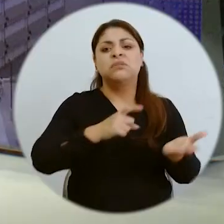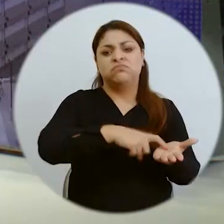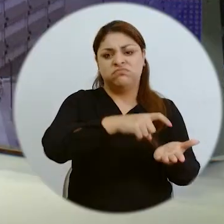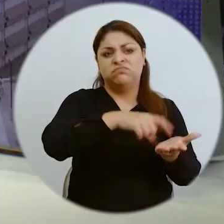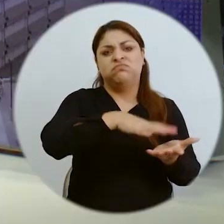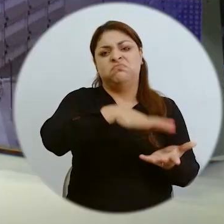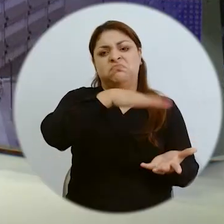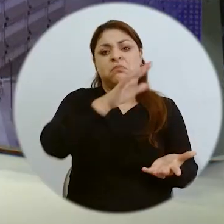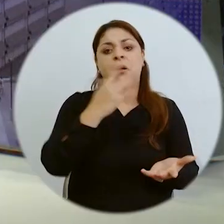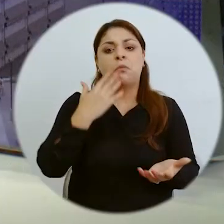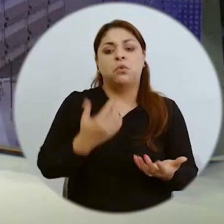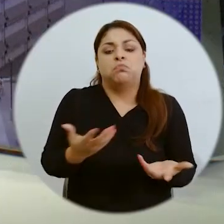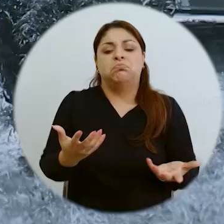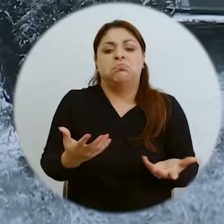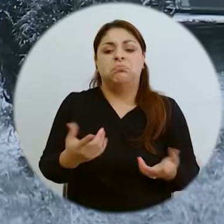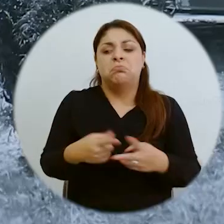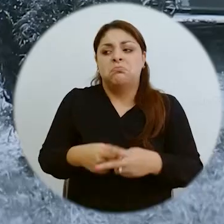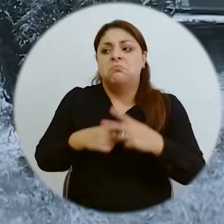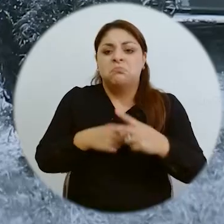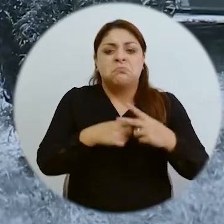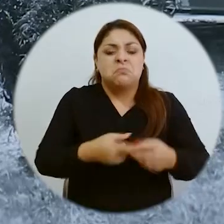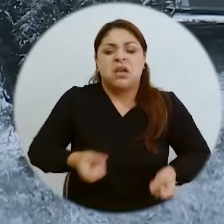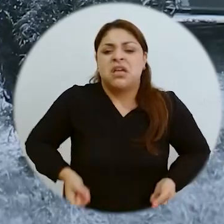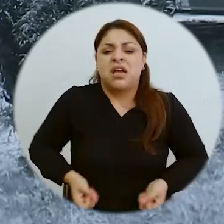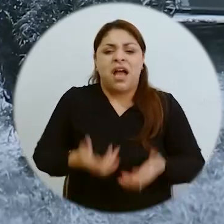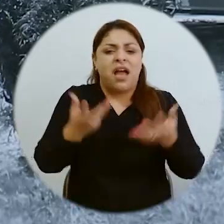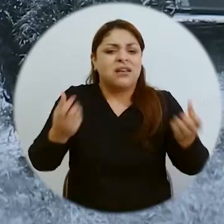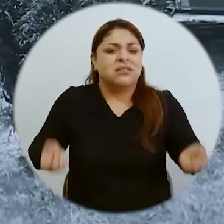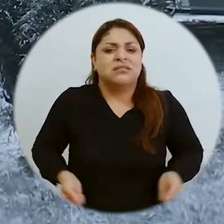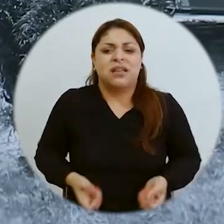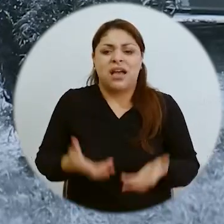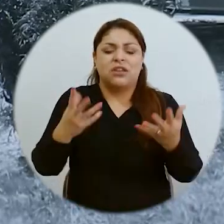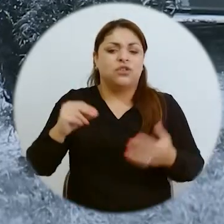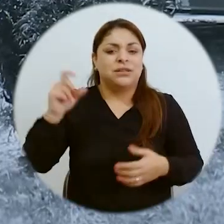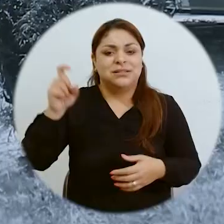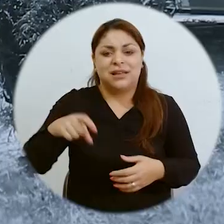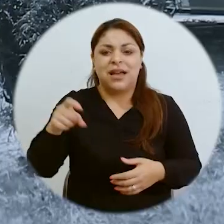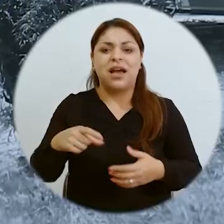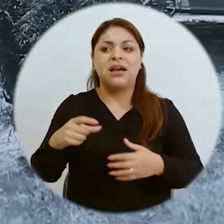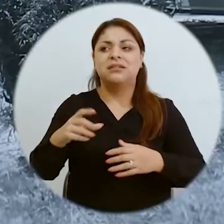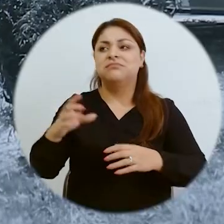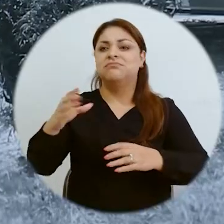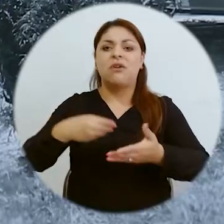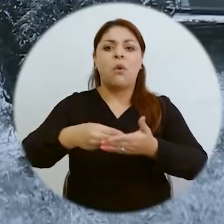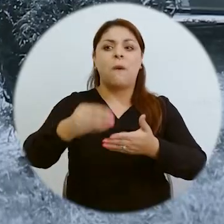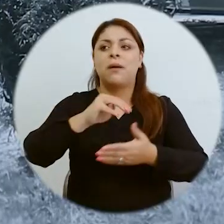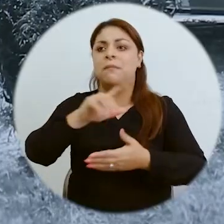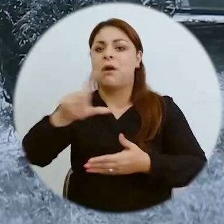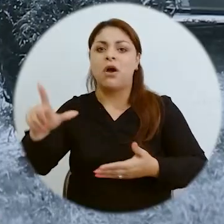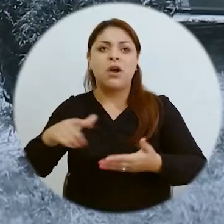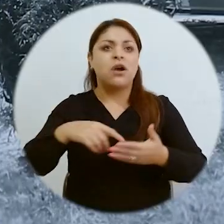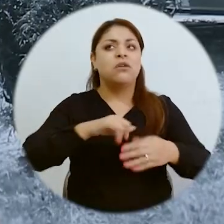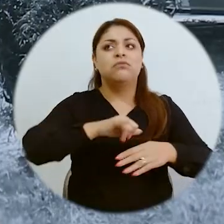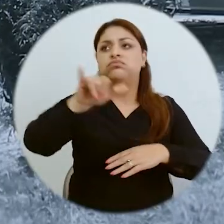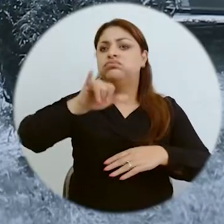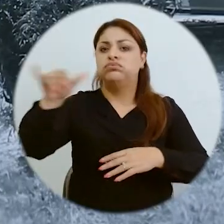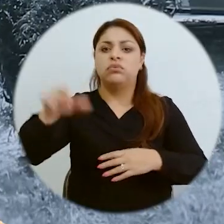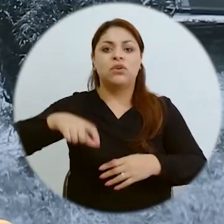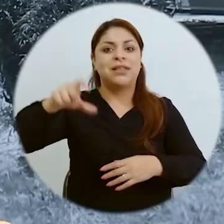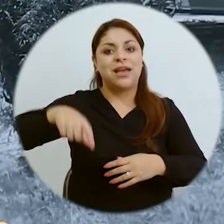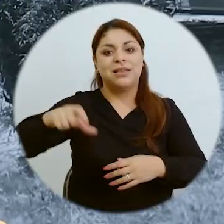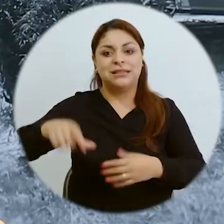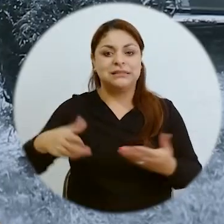revisar sus gastos, sus presupuestos y limitar aquellos gastos innecesarios, porque sí es cierto, hay mucha gente que está endeudada porque no